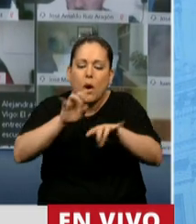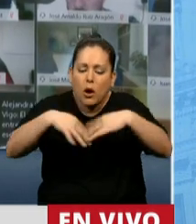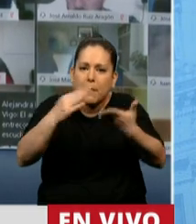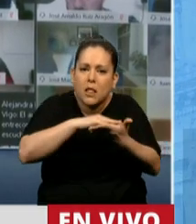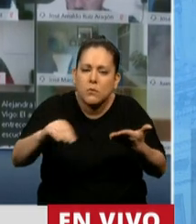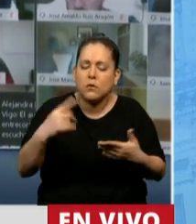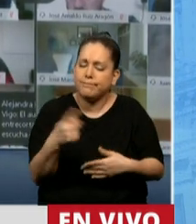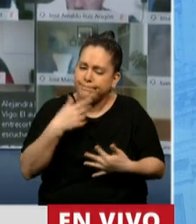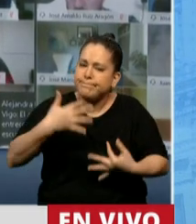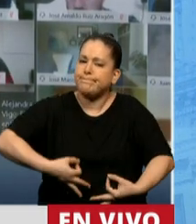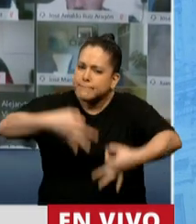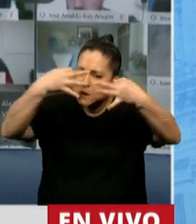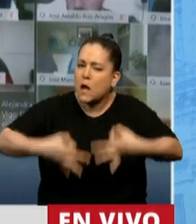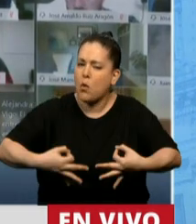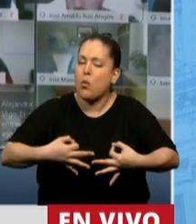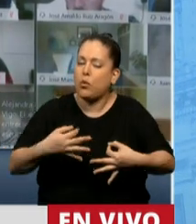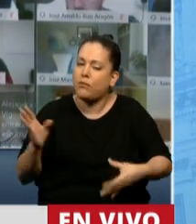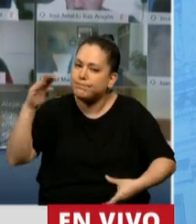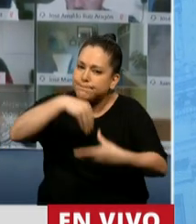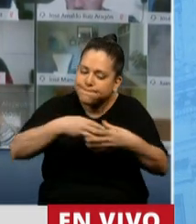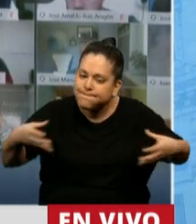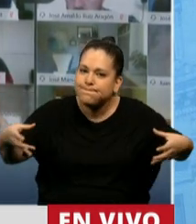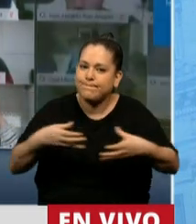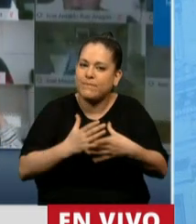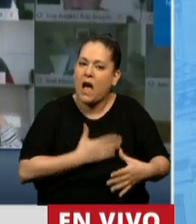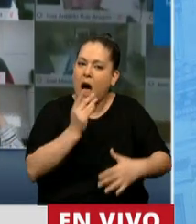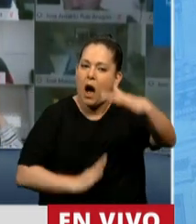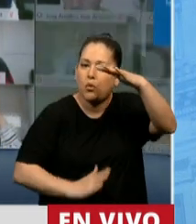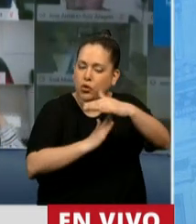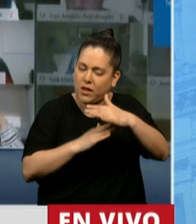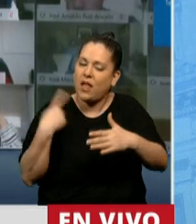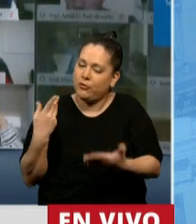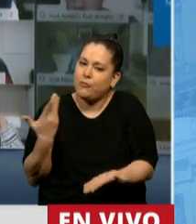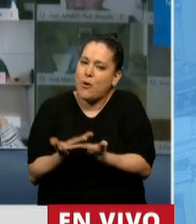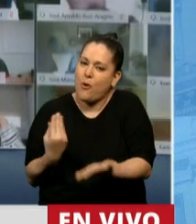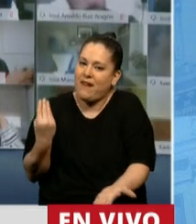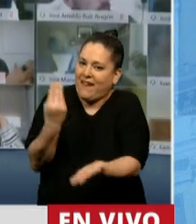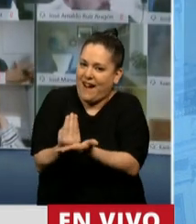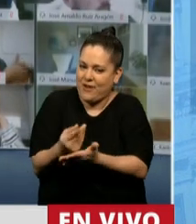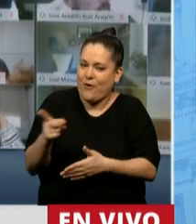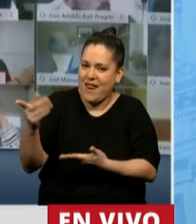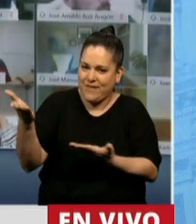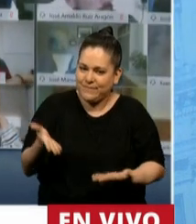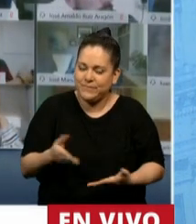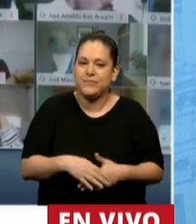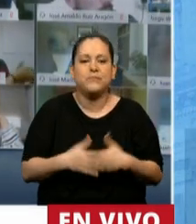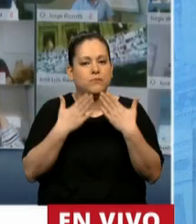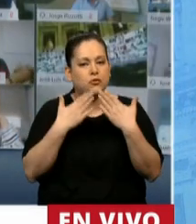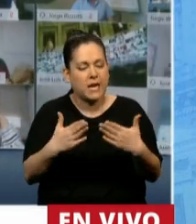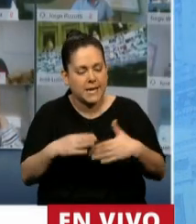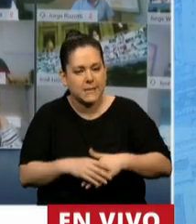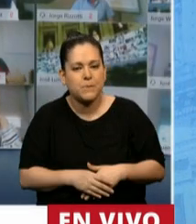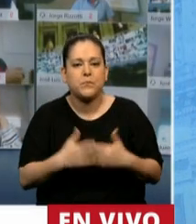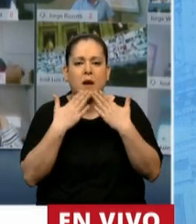seguros que completará esa mesa directiva honrando el cargo para el que lo estamos proponiendo Muchas gracias gracias